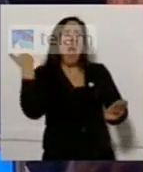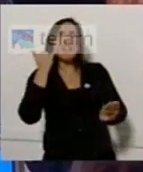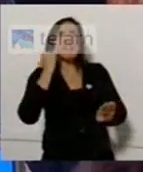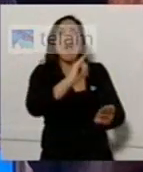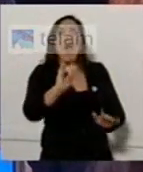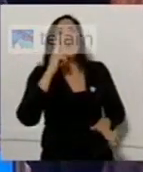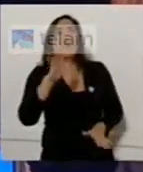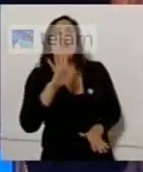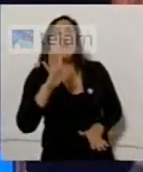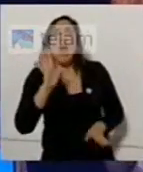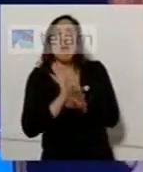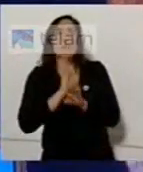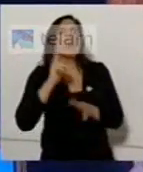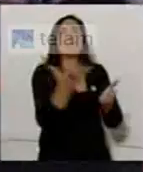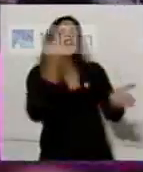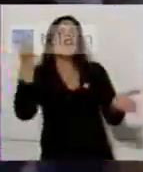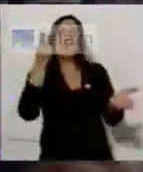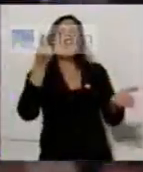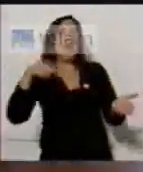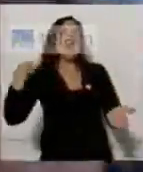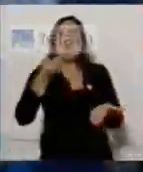y no se la iban a devolver.